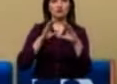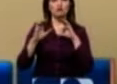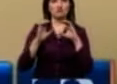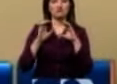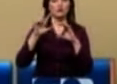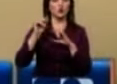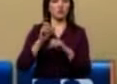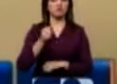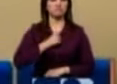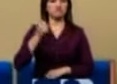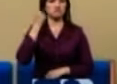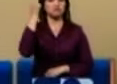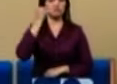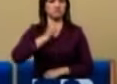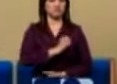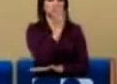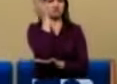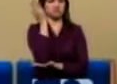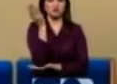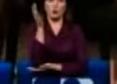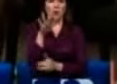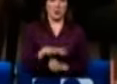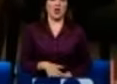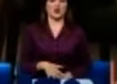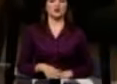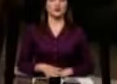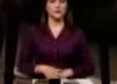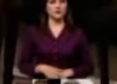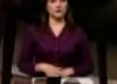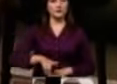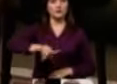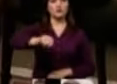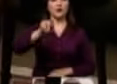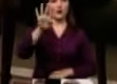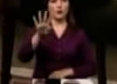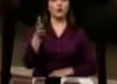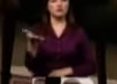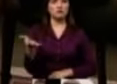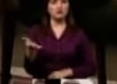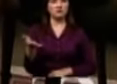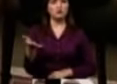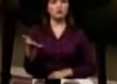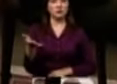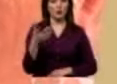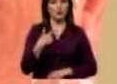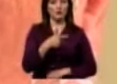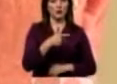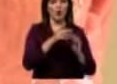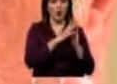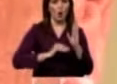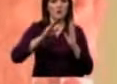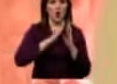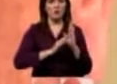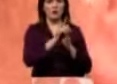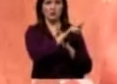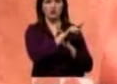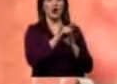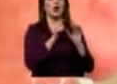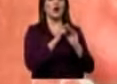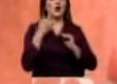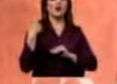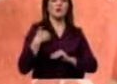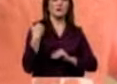actuado en derecho, sino más bien por presiones. Además, Teleamazonas sostiene que de haber replicado ese artículo, el medio habría